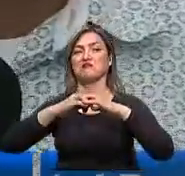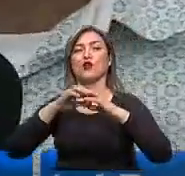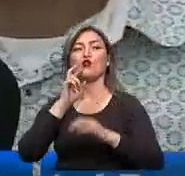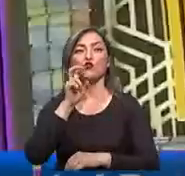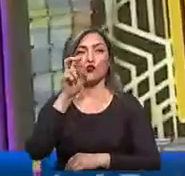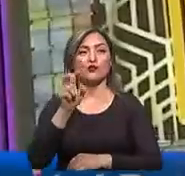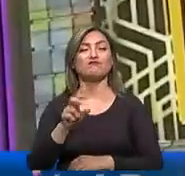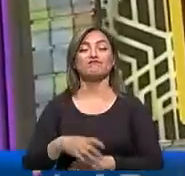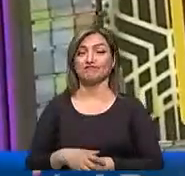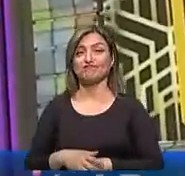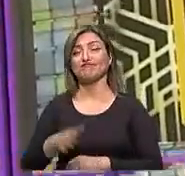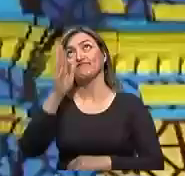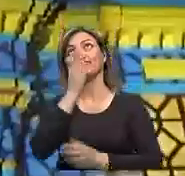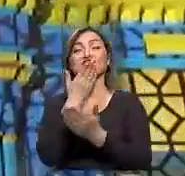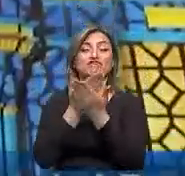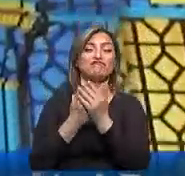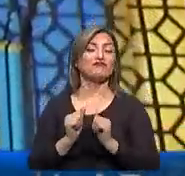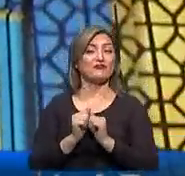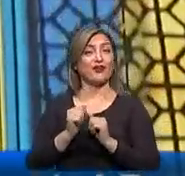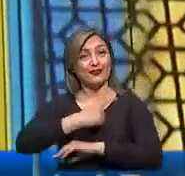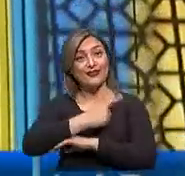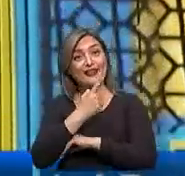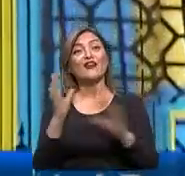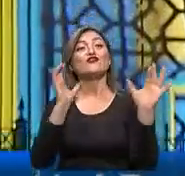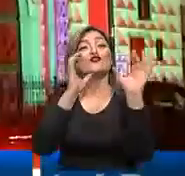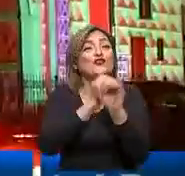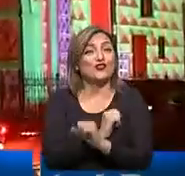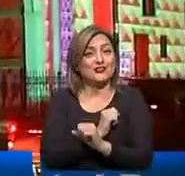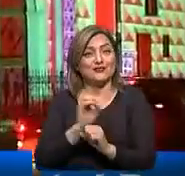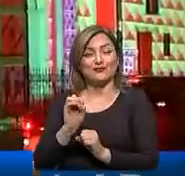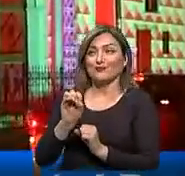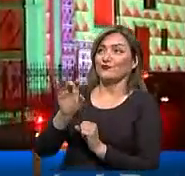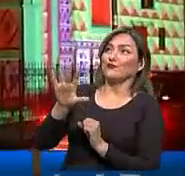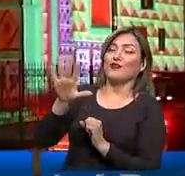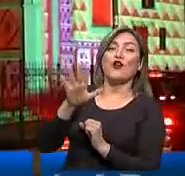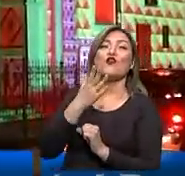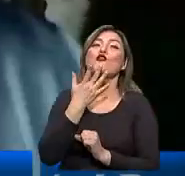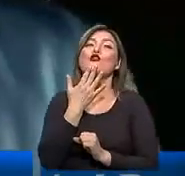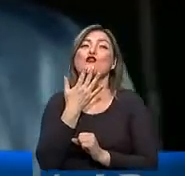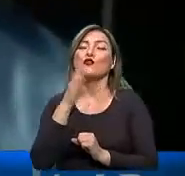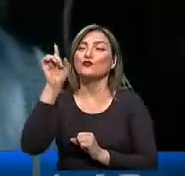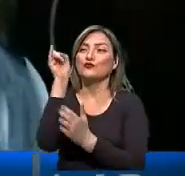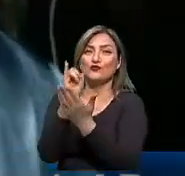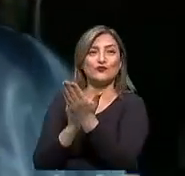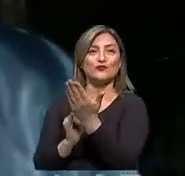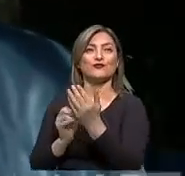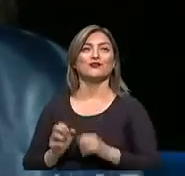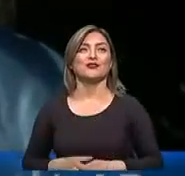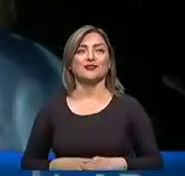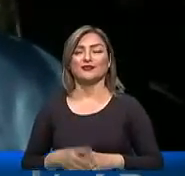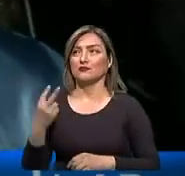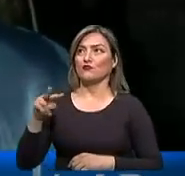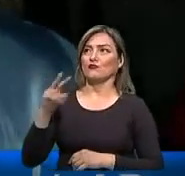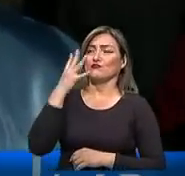turismo, gracias a Dios. Y no solo en el día, pues por las noches hubo shows de mapping que iluminaron las iglesias. Bueno, es un